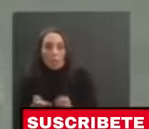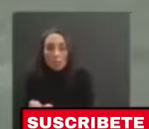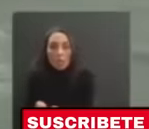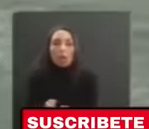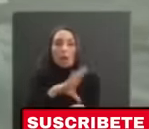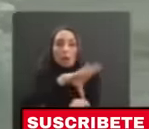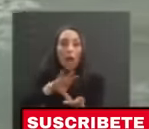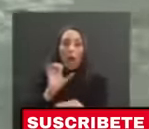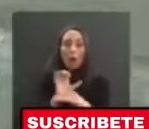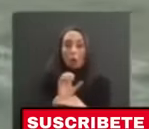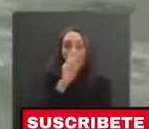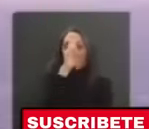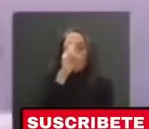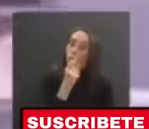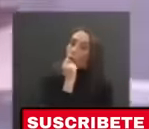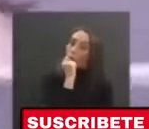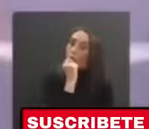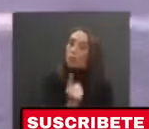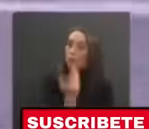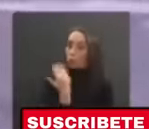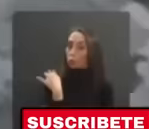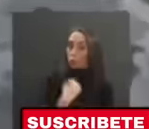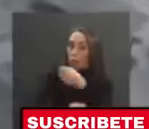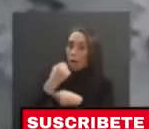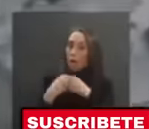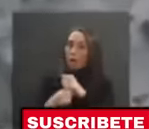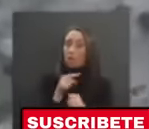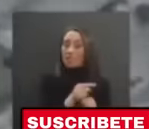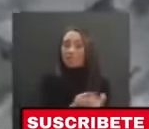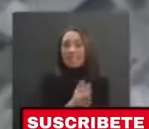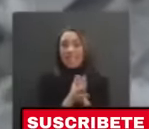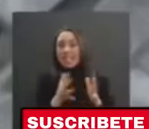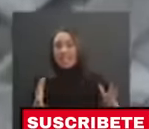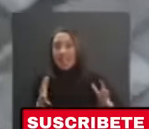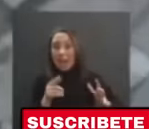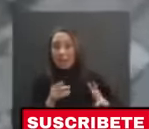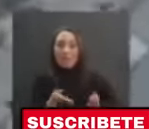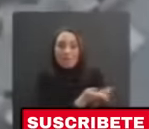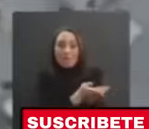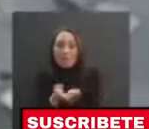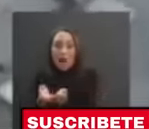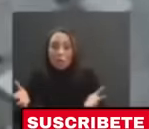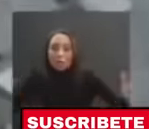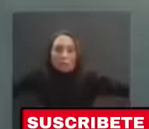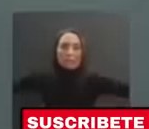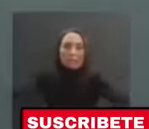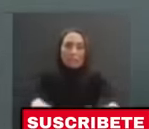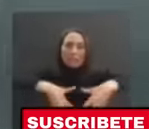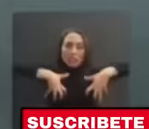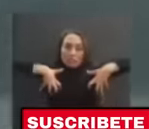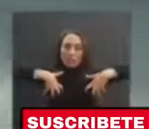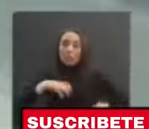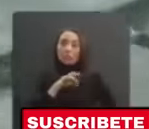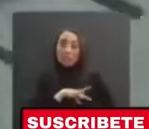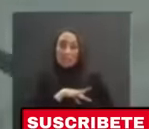como Ecuador y Perú han denunciado en los últimos años el actuar de esta enorme flota considerada depredadora. Si bien Chile no es